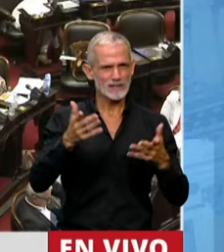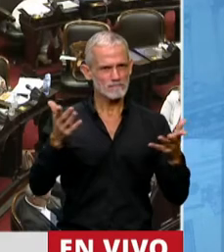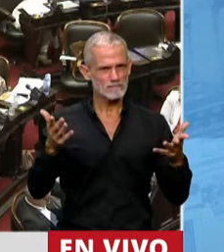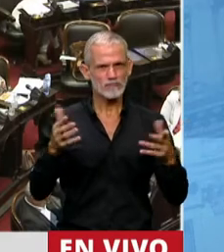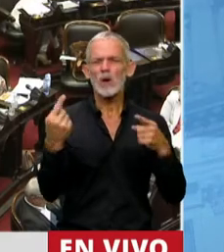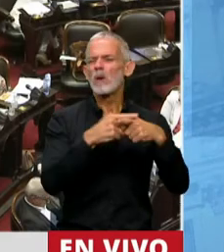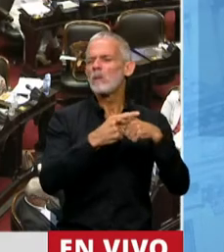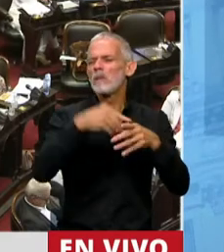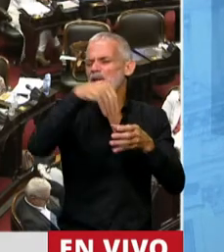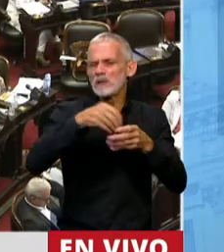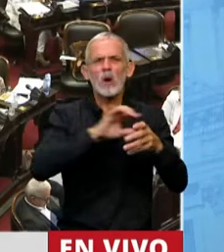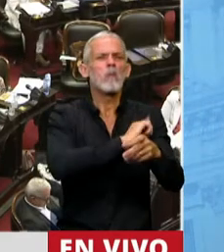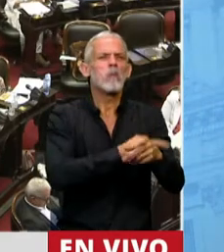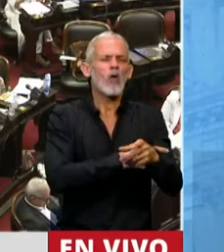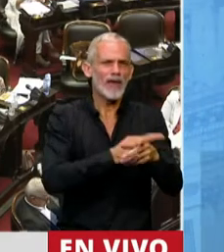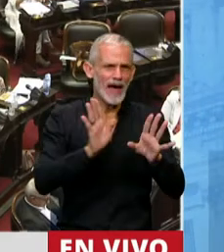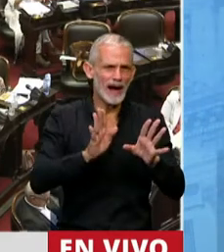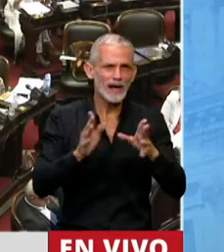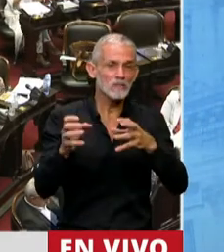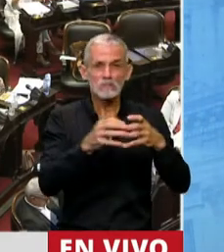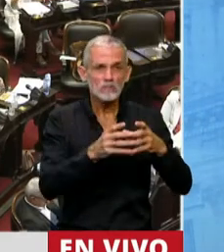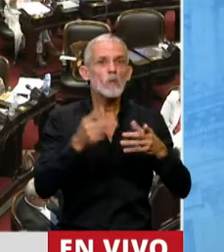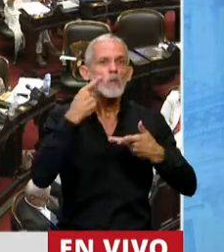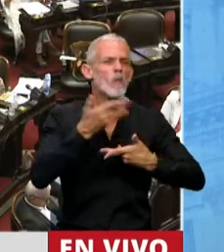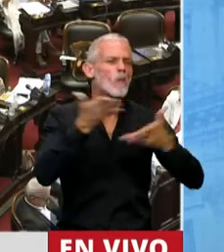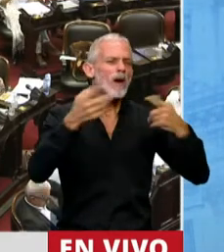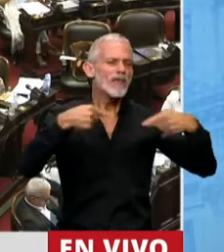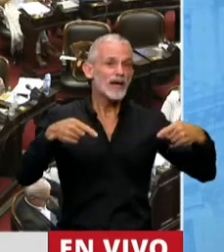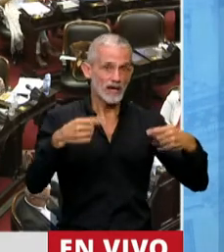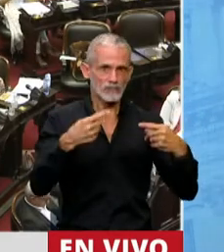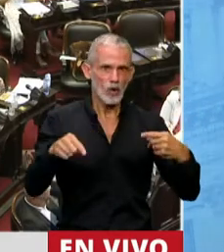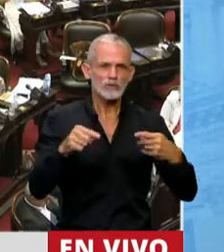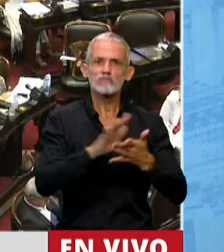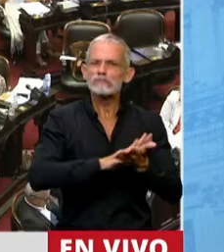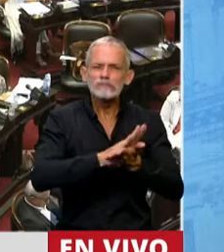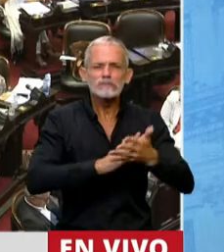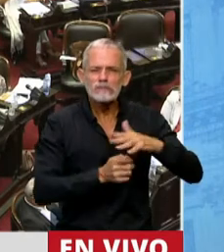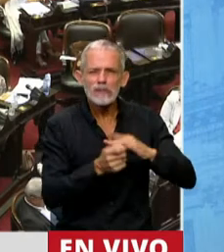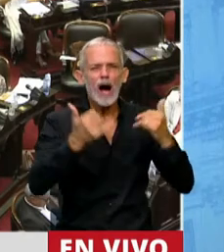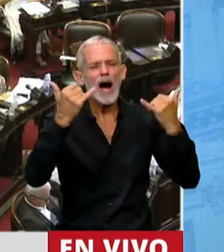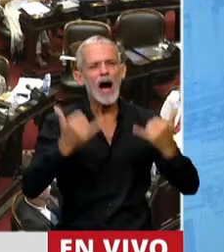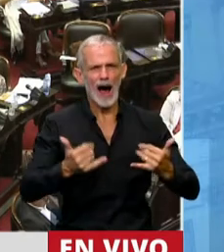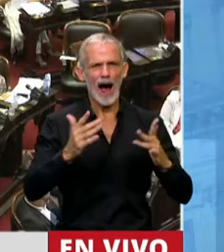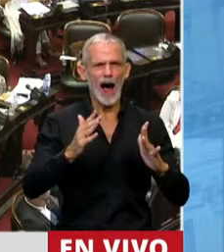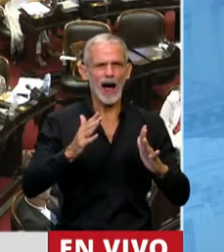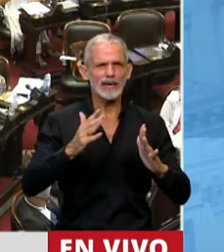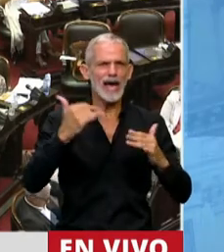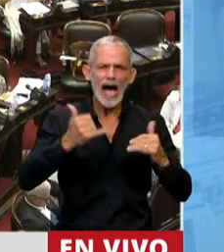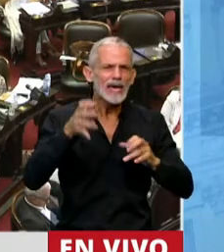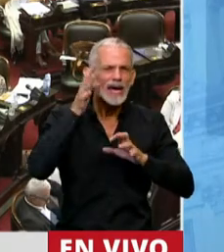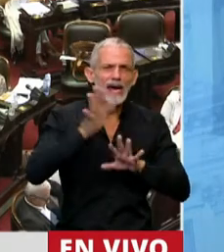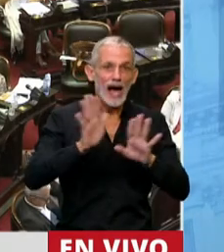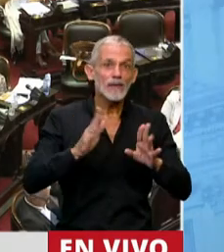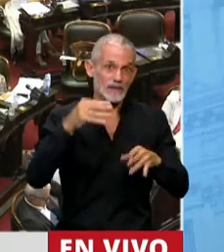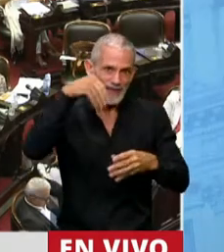peleas internas del poder desnudan episodios de corrupción lacerantes que se dan en el